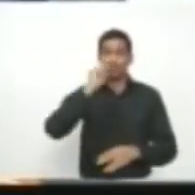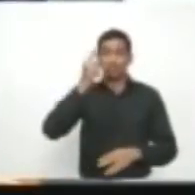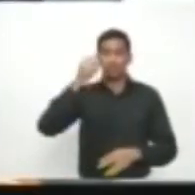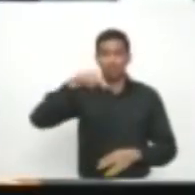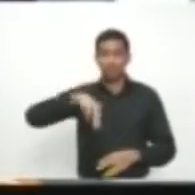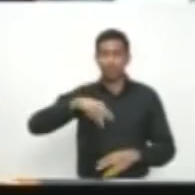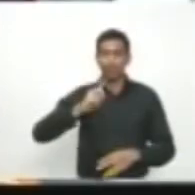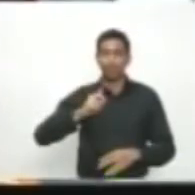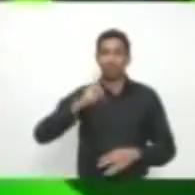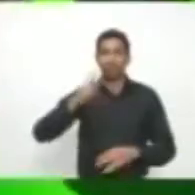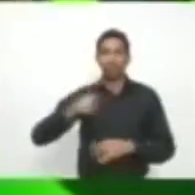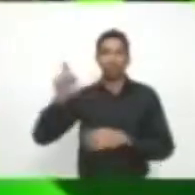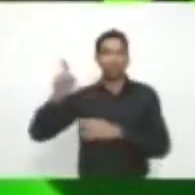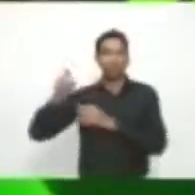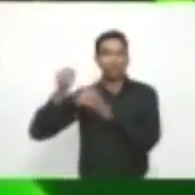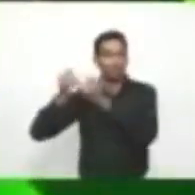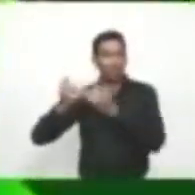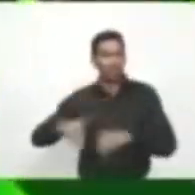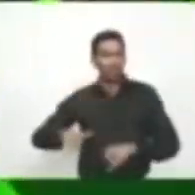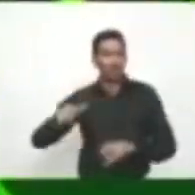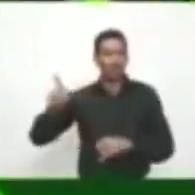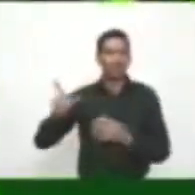su contrato con la Sevilla.